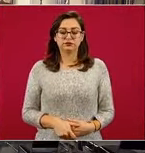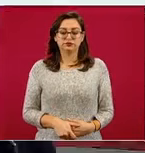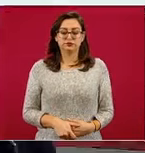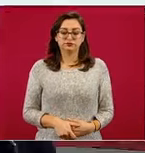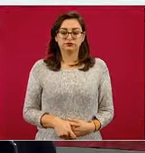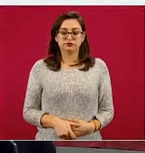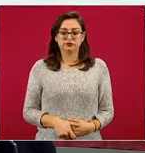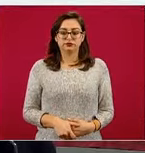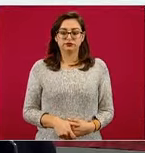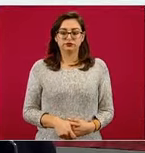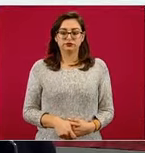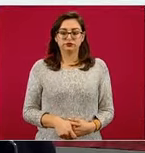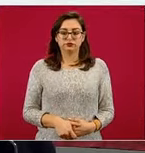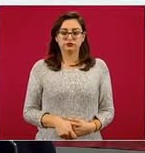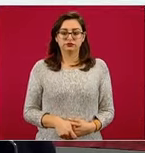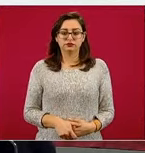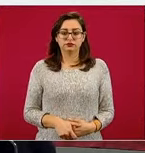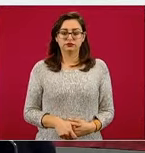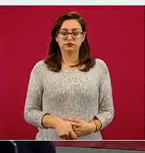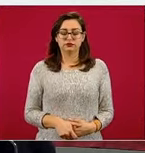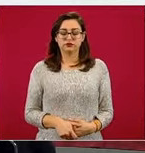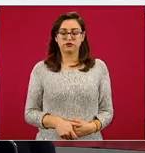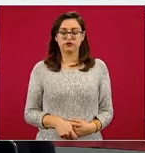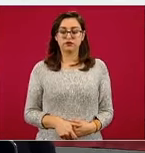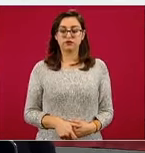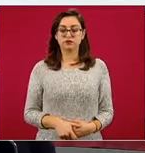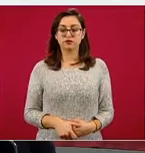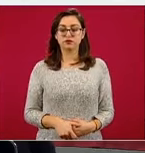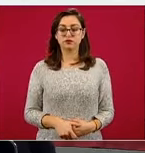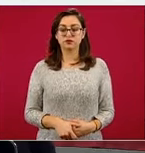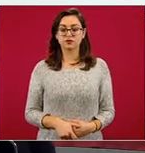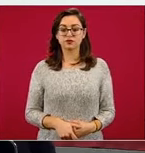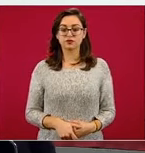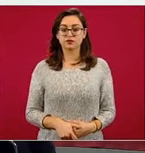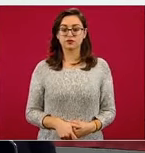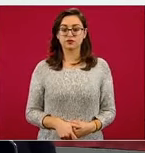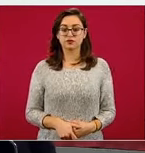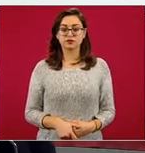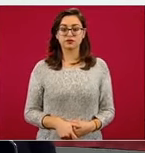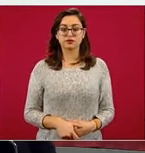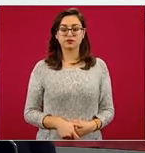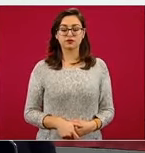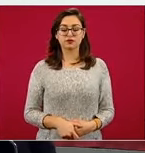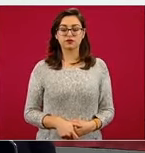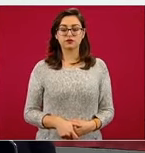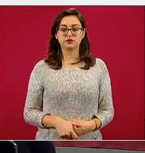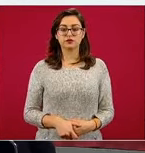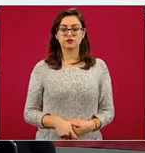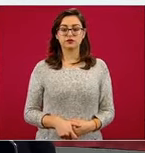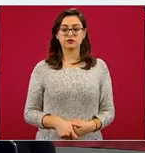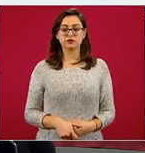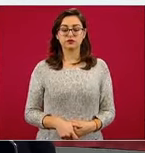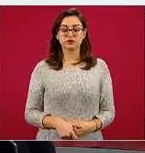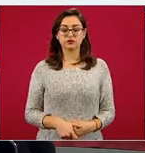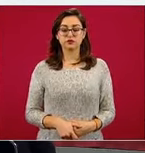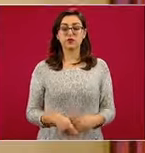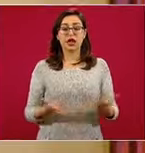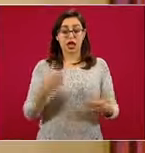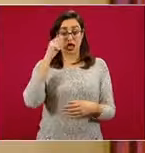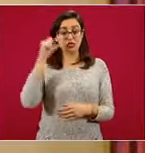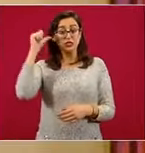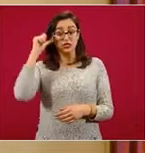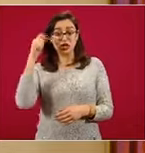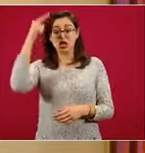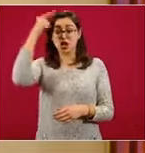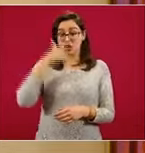preparar esta diapositiva con esta información en relación a preguntas que se dieron en la conferencia de anoche